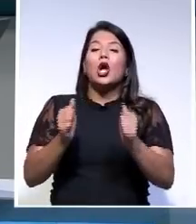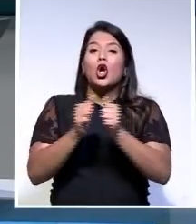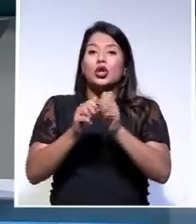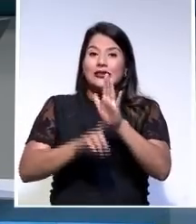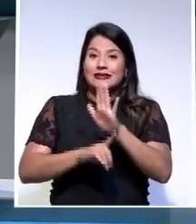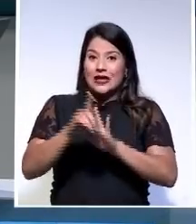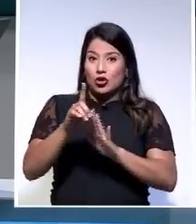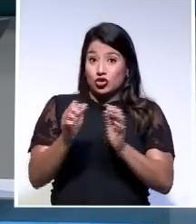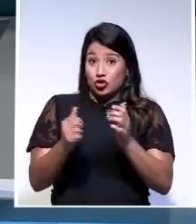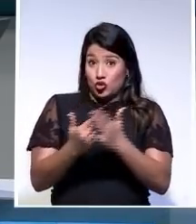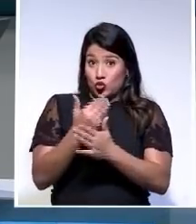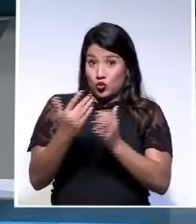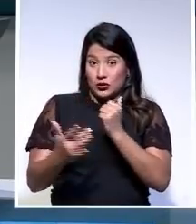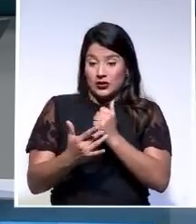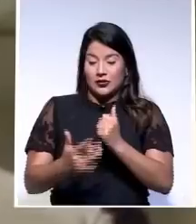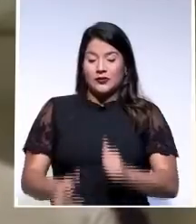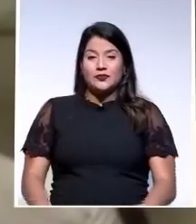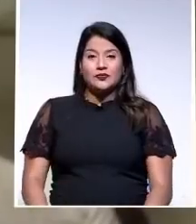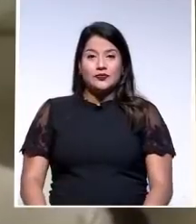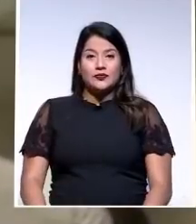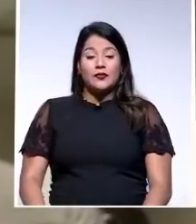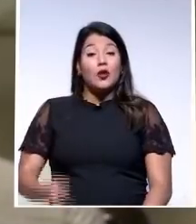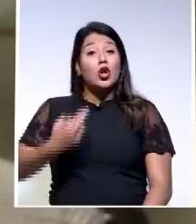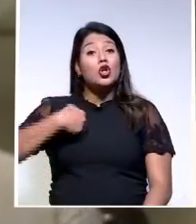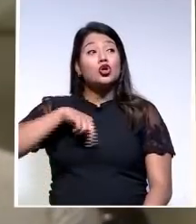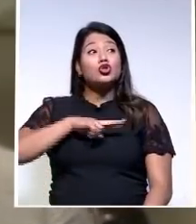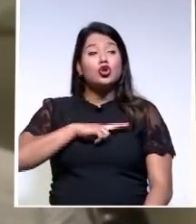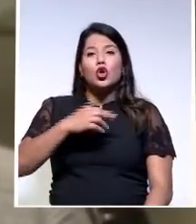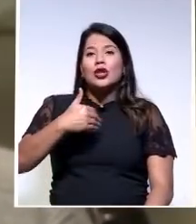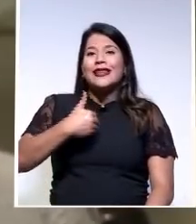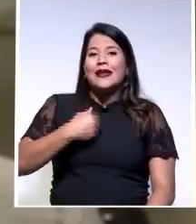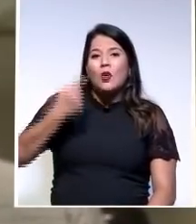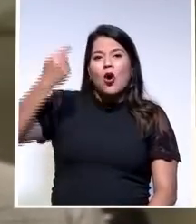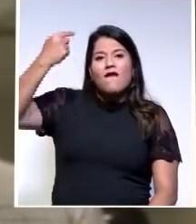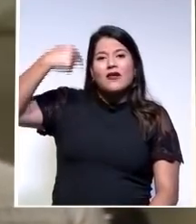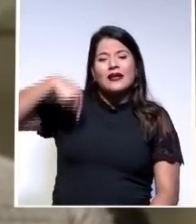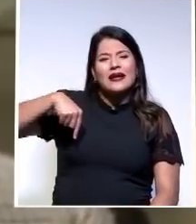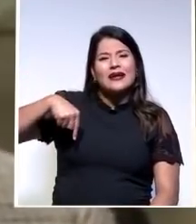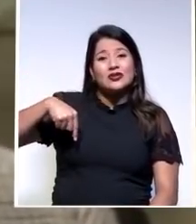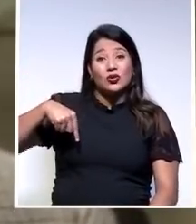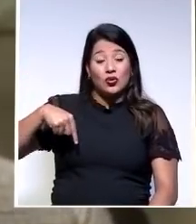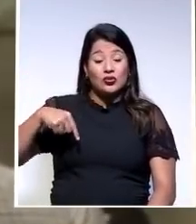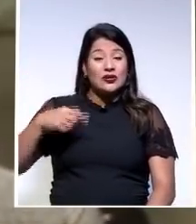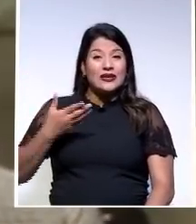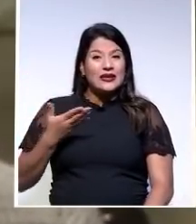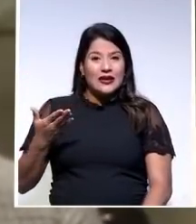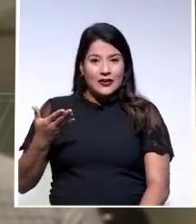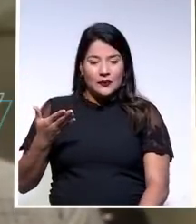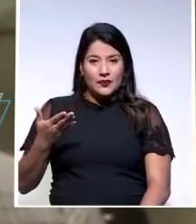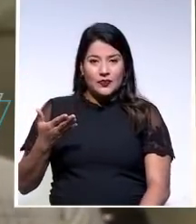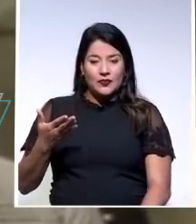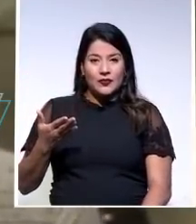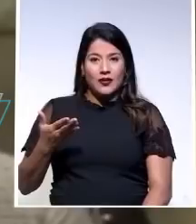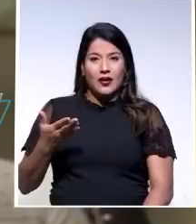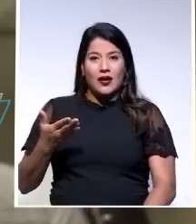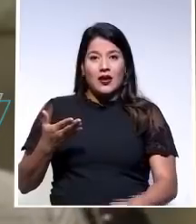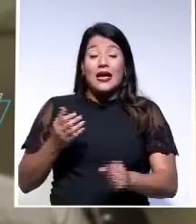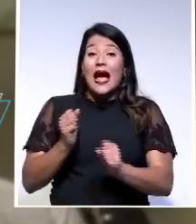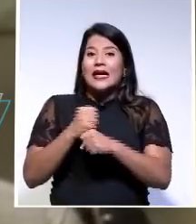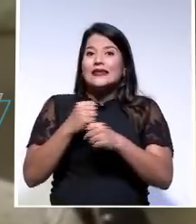nueva tecnología. Nosotros tenemos la obligación, en este caso, de